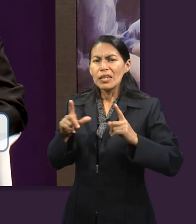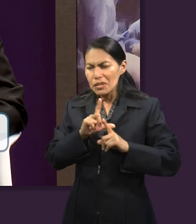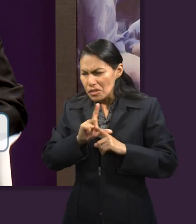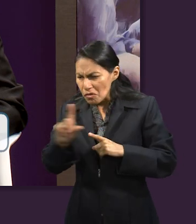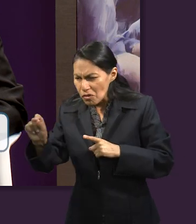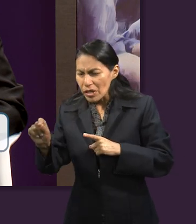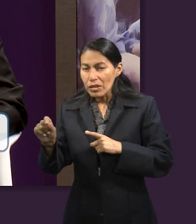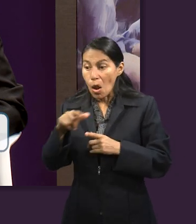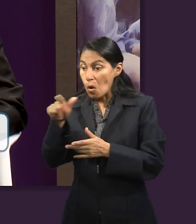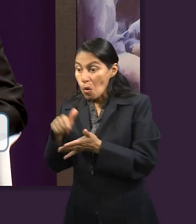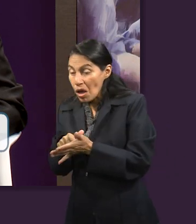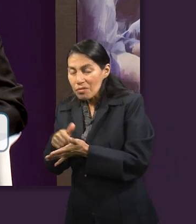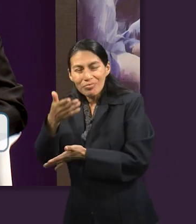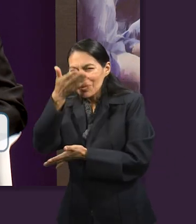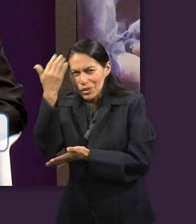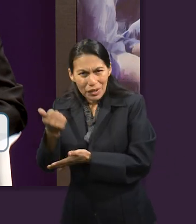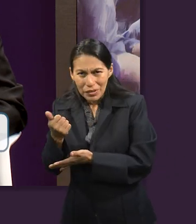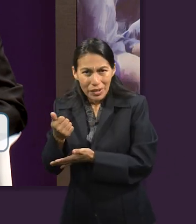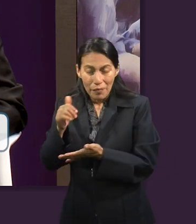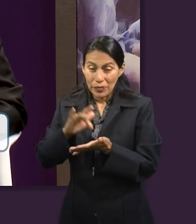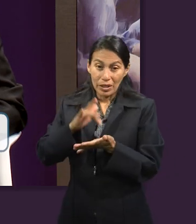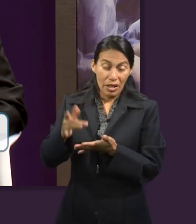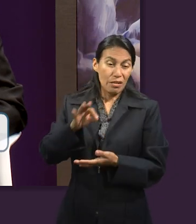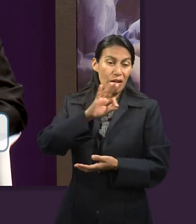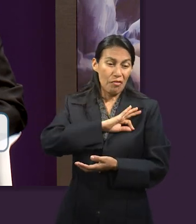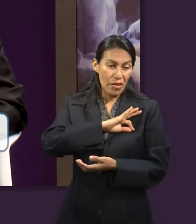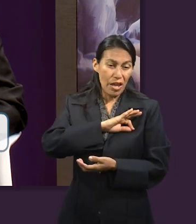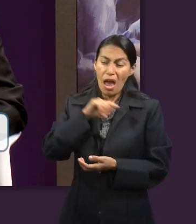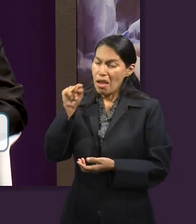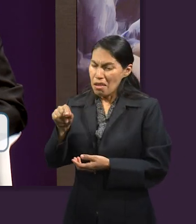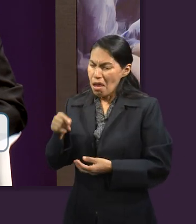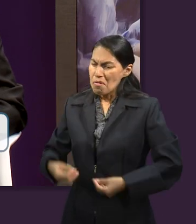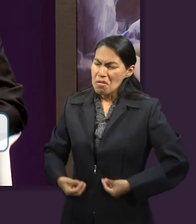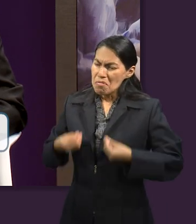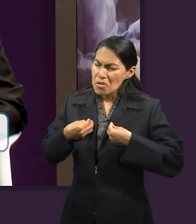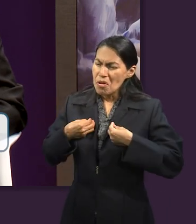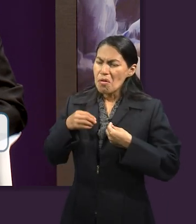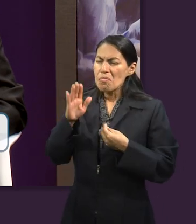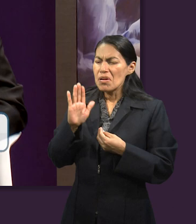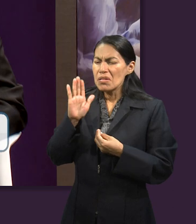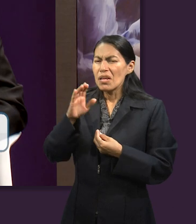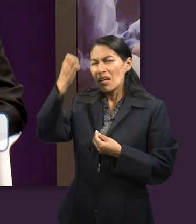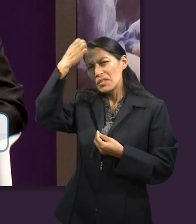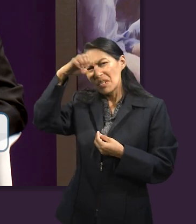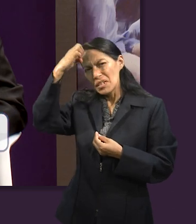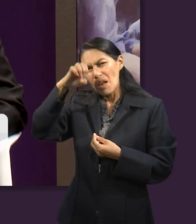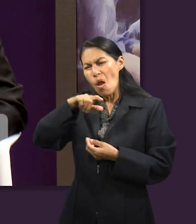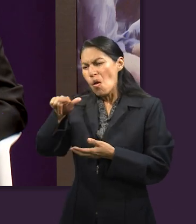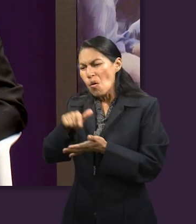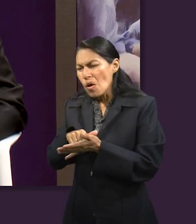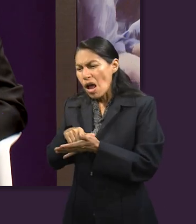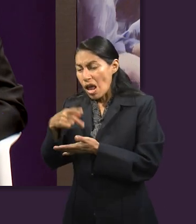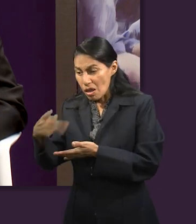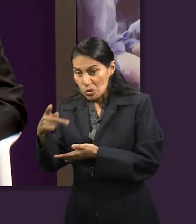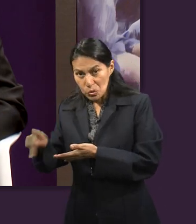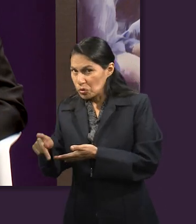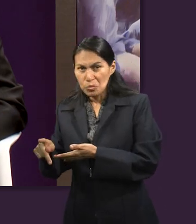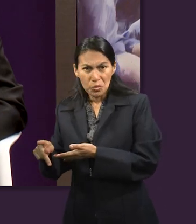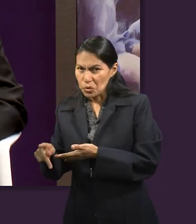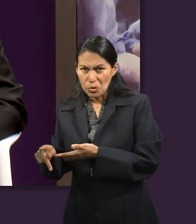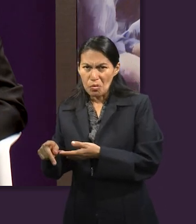había de recibir como herencia y salió sin saber a dónde iba por la fe habitó como extranjero en la tierra prometida